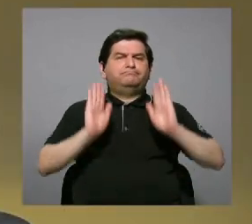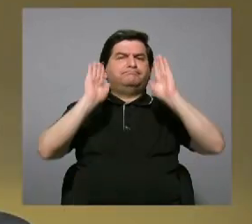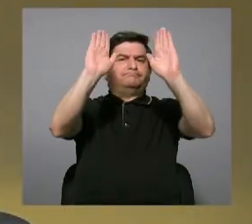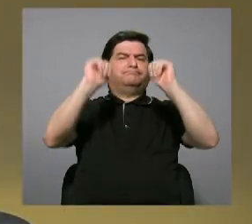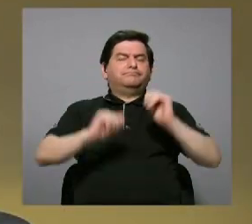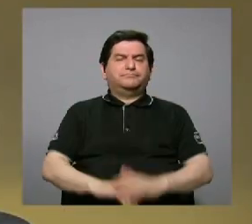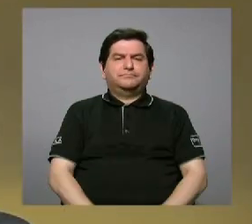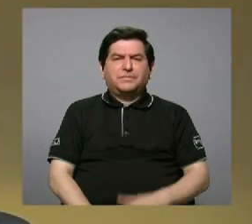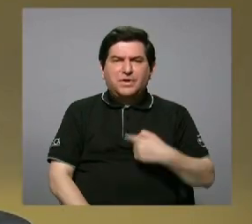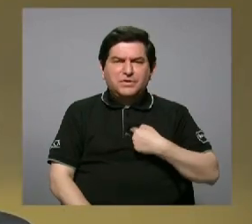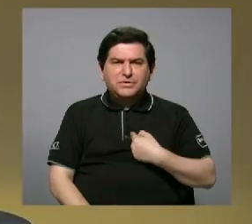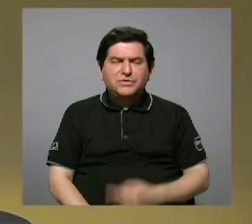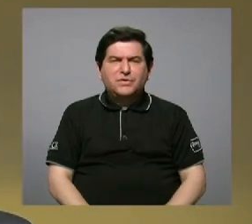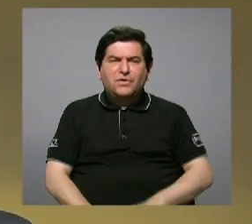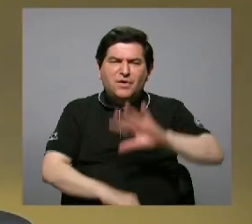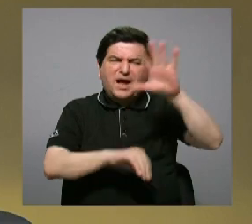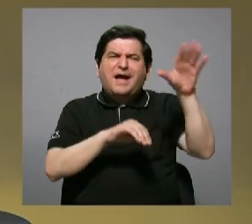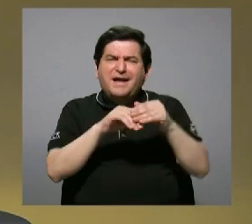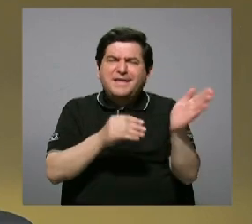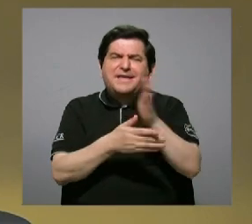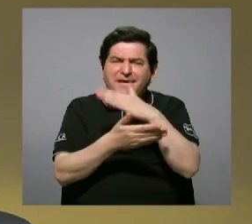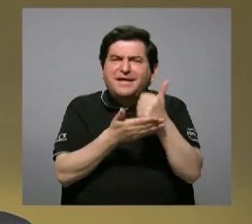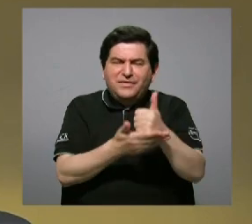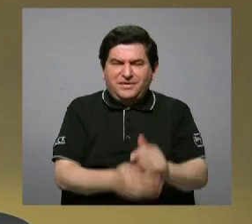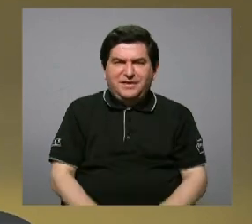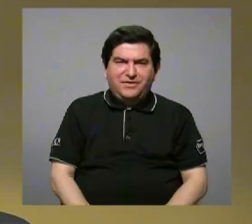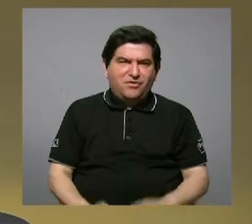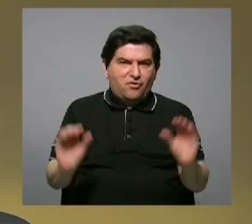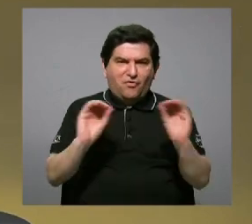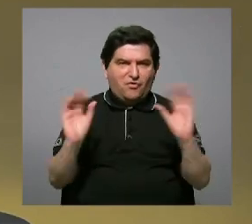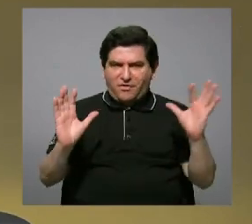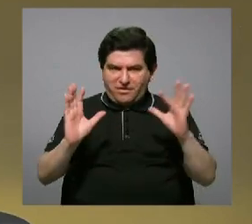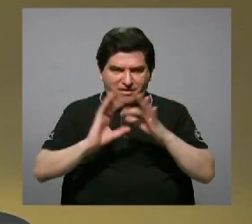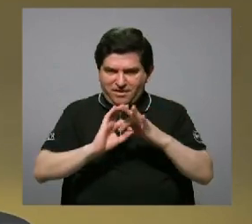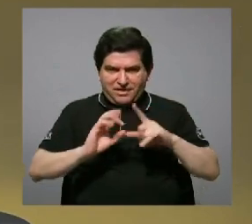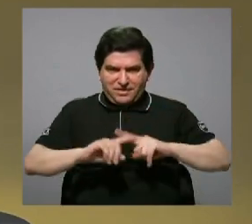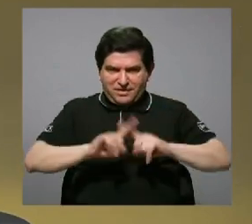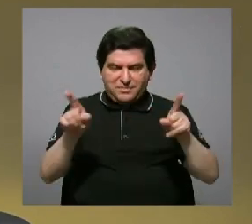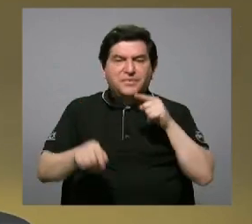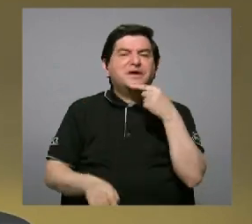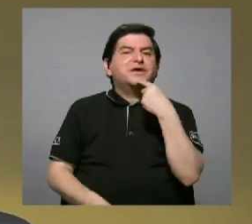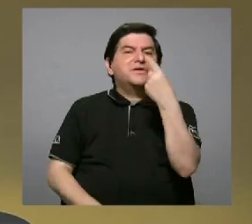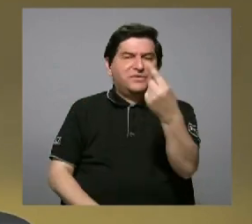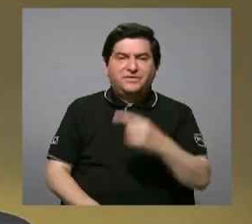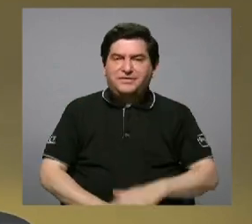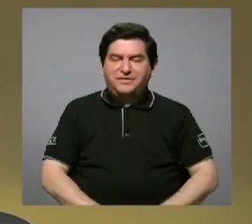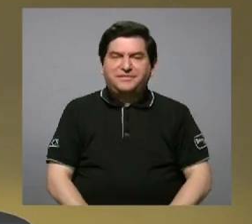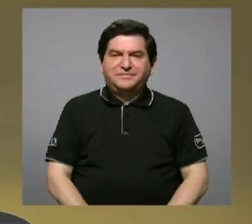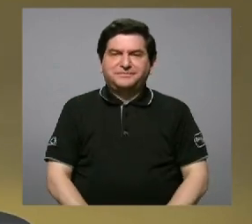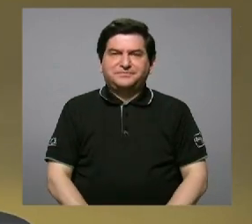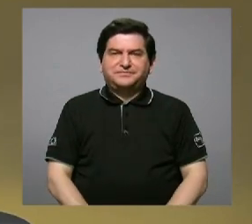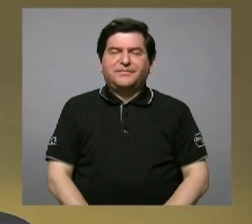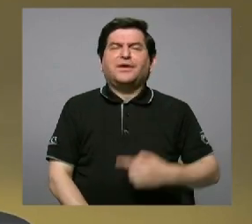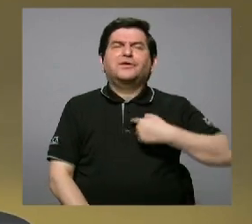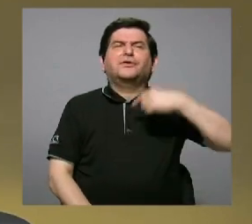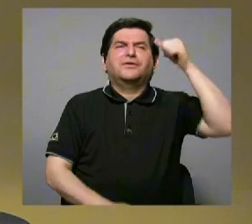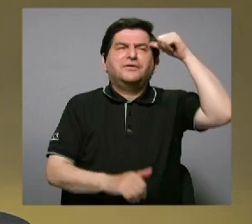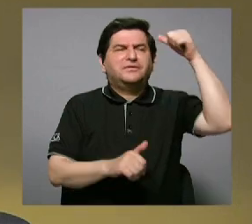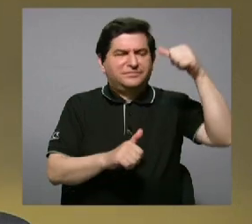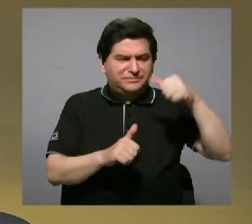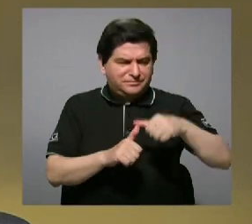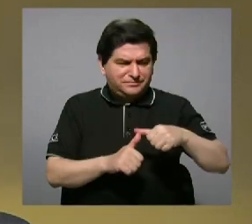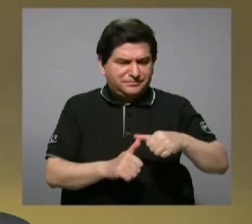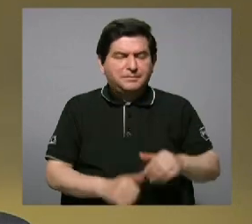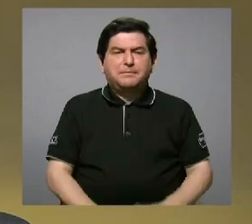Déjeme hacer una pequeña nota de pie de página que no tiene nada que ver, pero ya que usted mencionó eso, pues yo recuerdo que